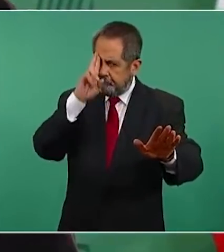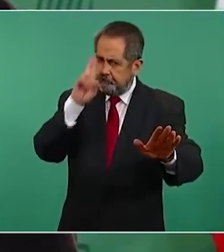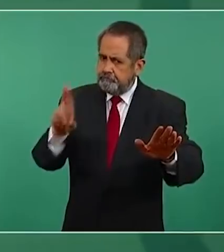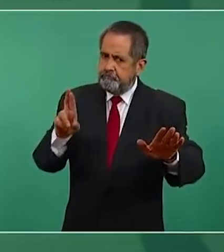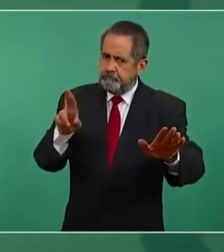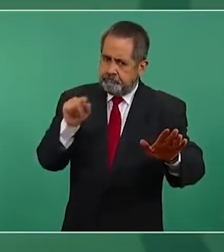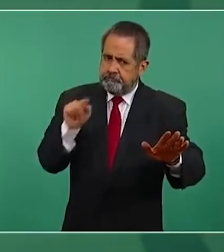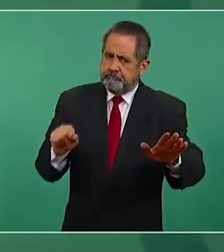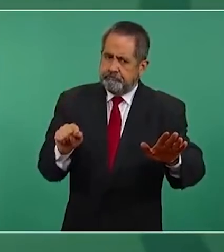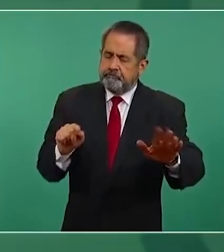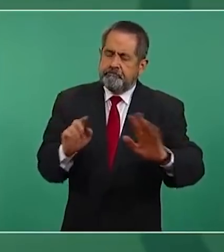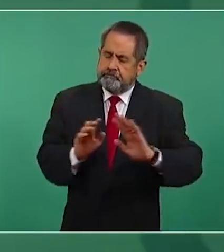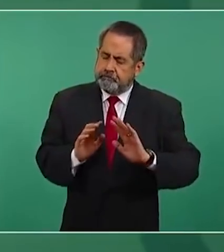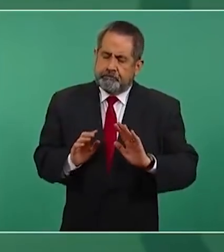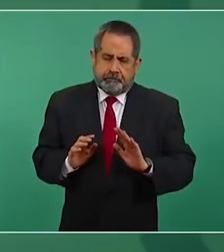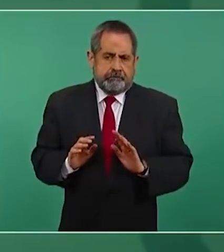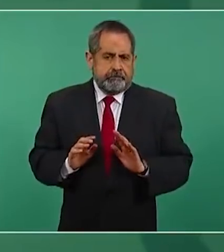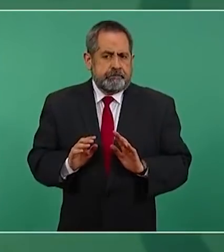no